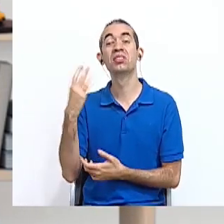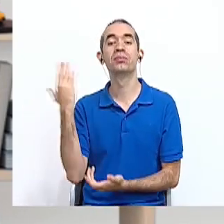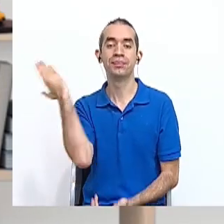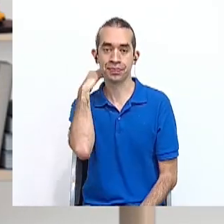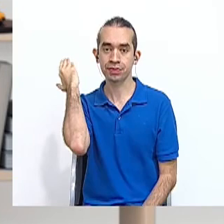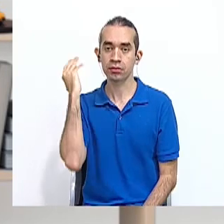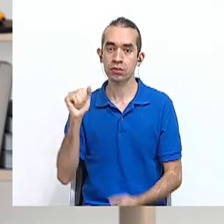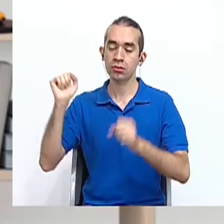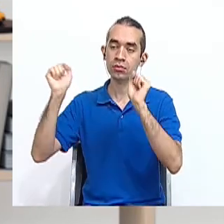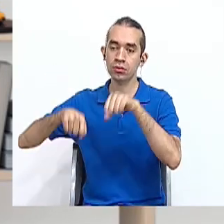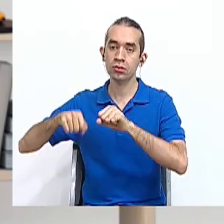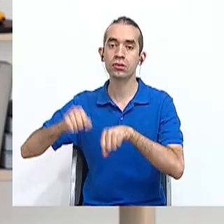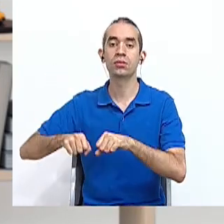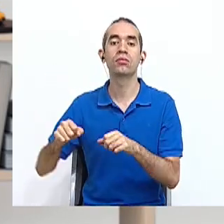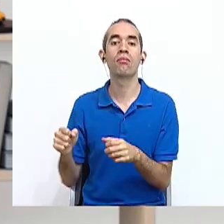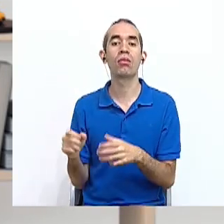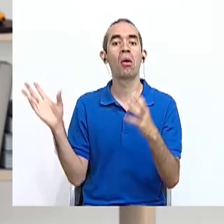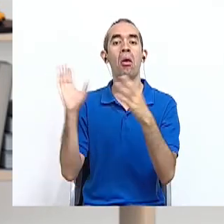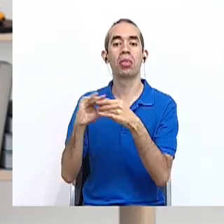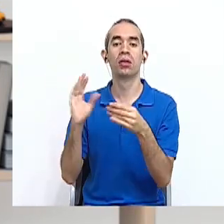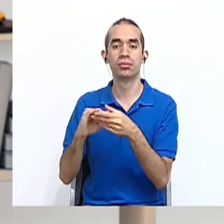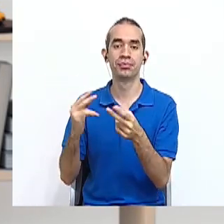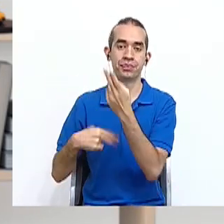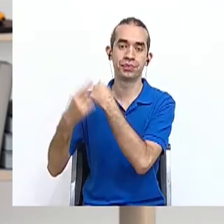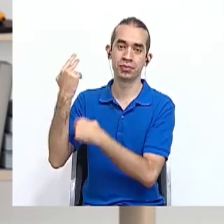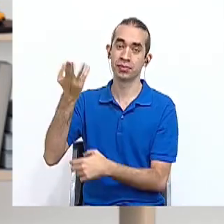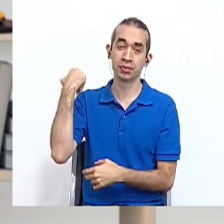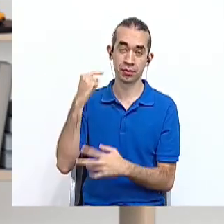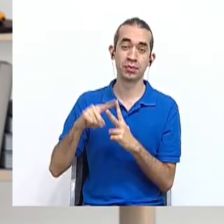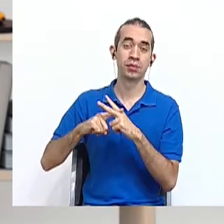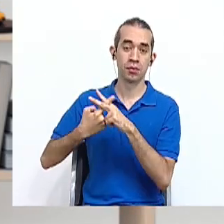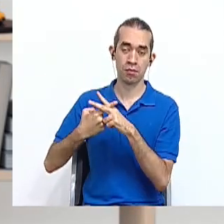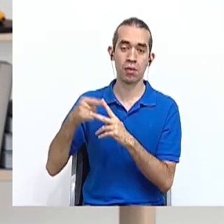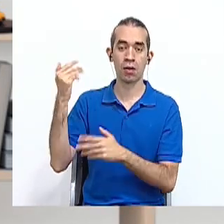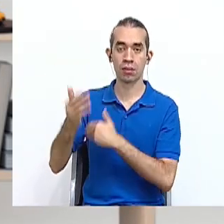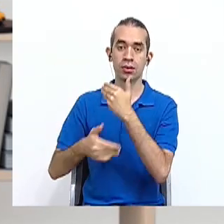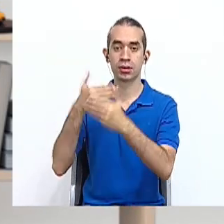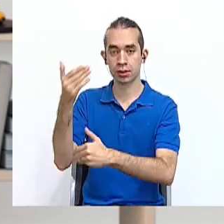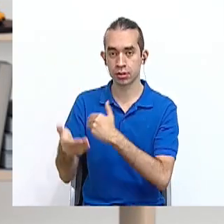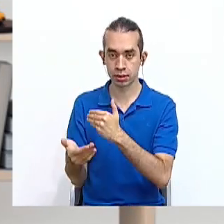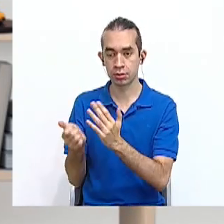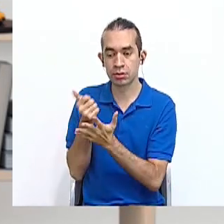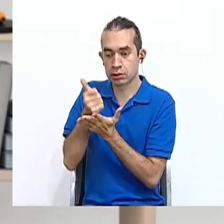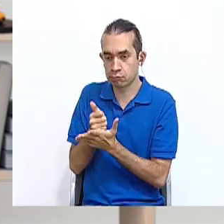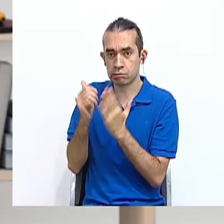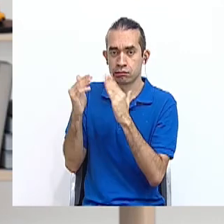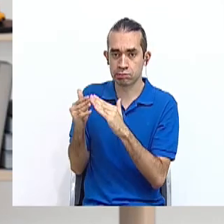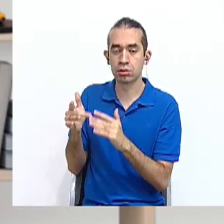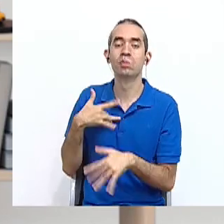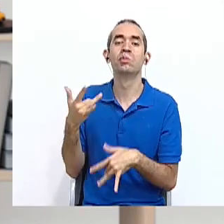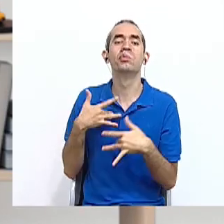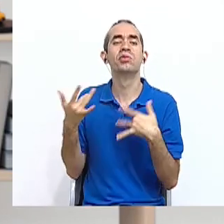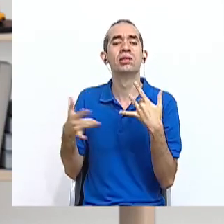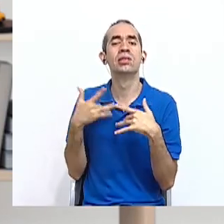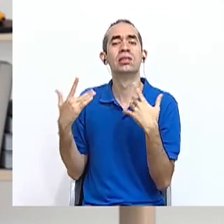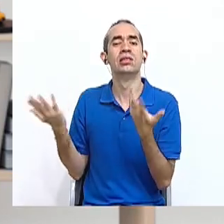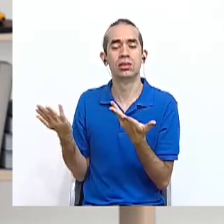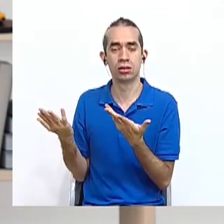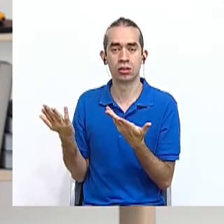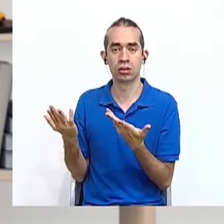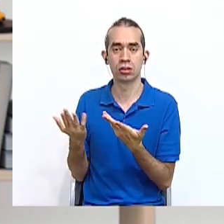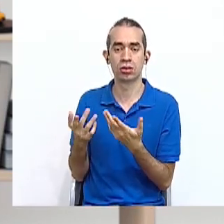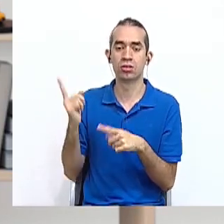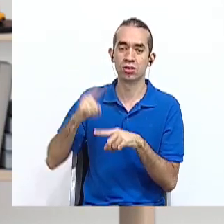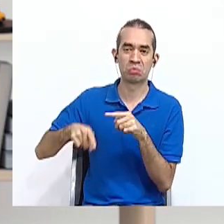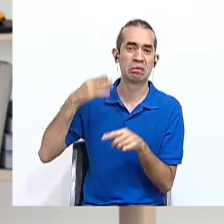les parece contando la historia de cuando ustedes empezaron con este proceso de confinamiento, cómo se sentían no poder